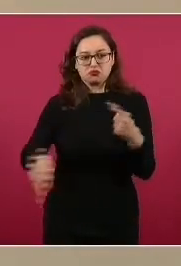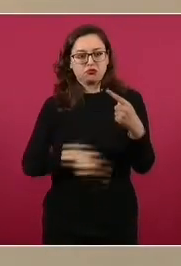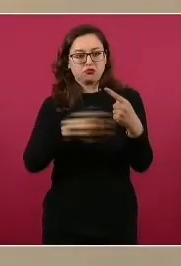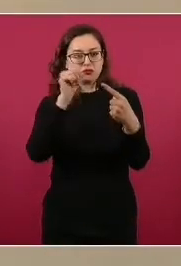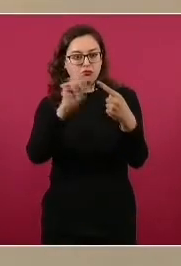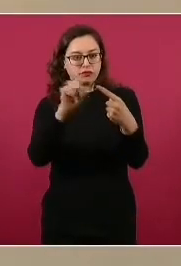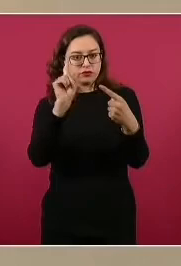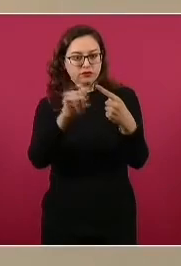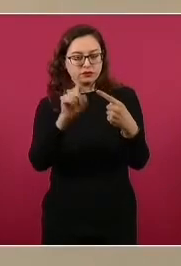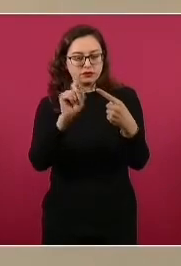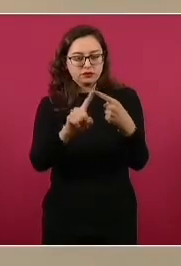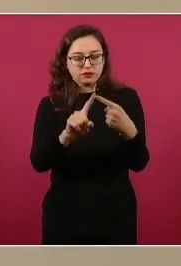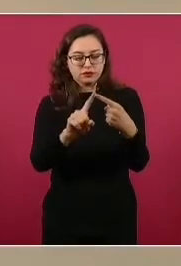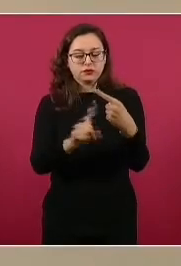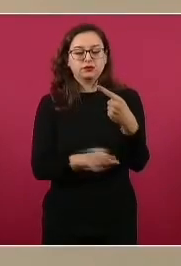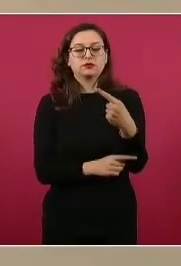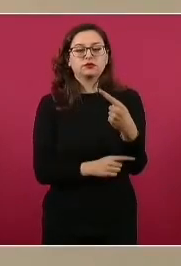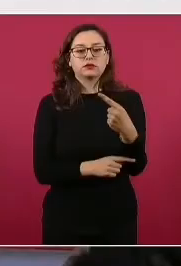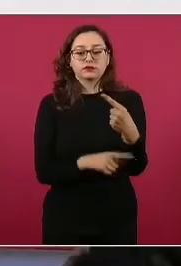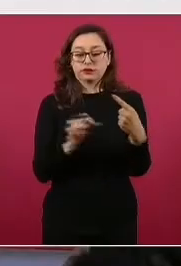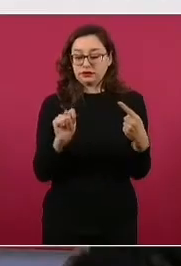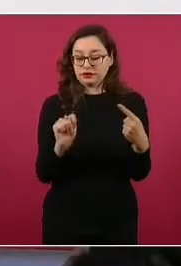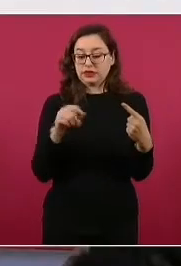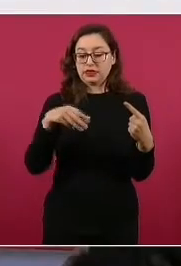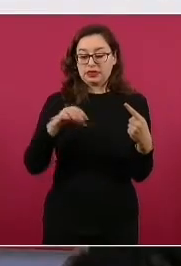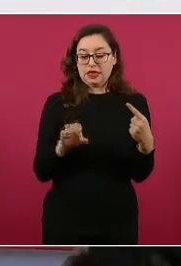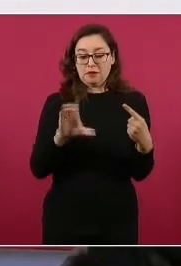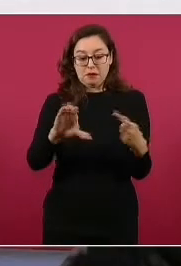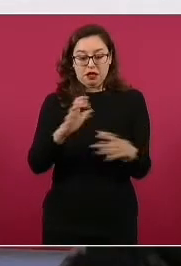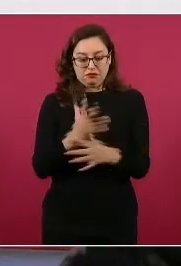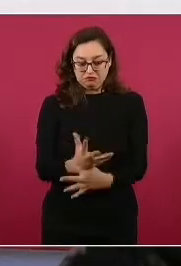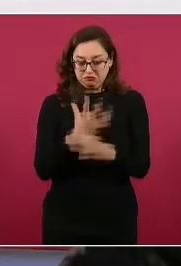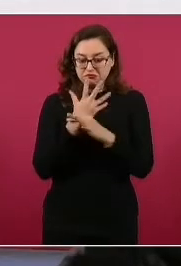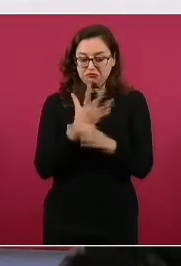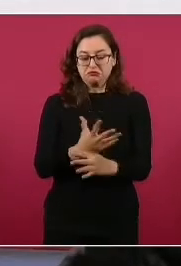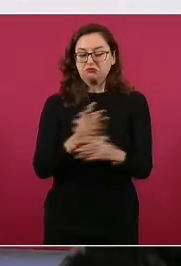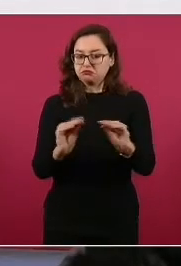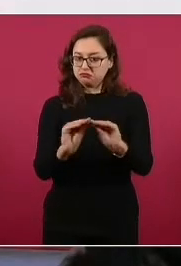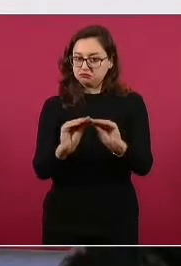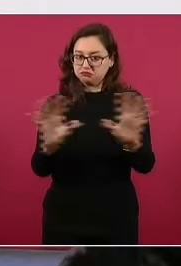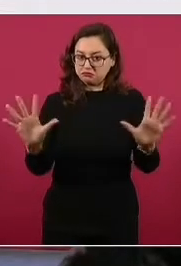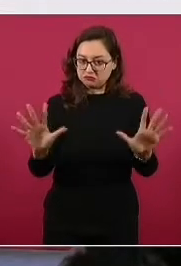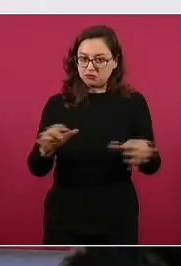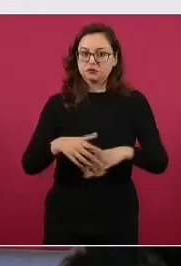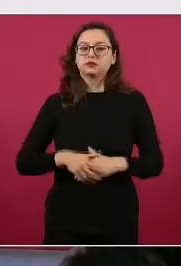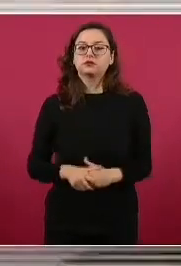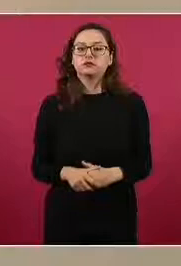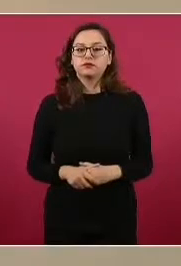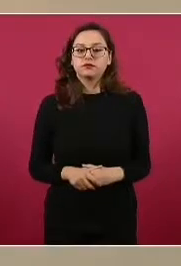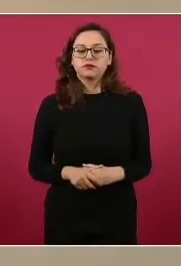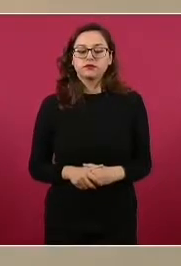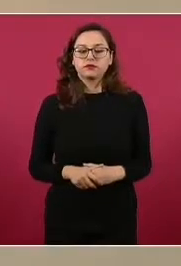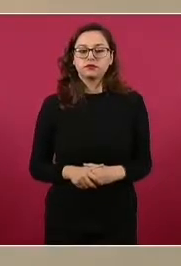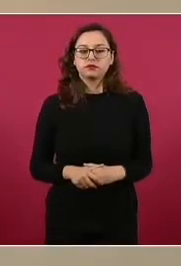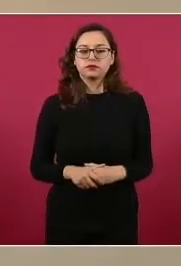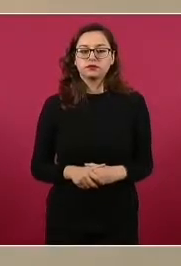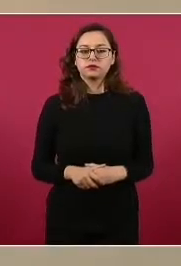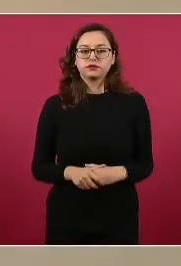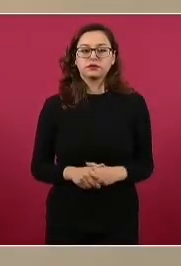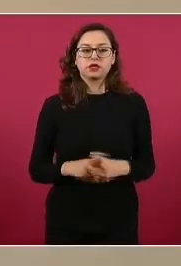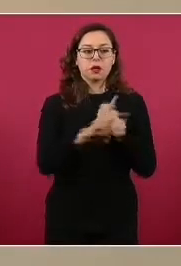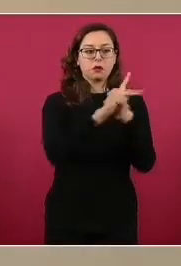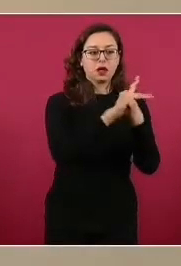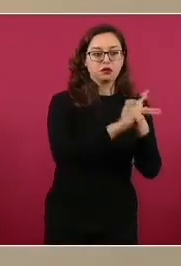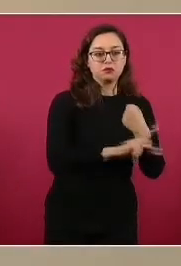según lo dispone este tratado, las partes